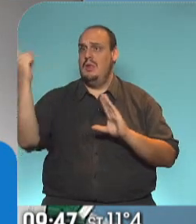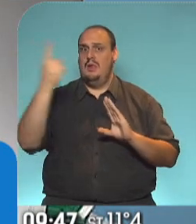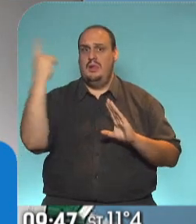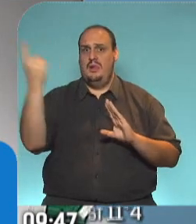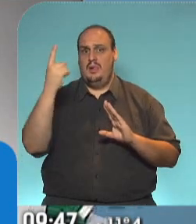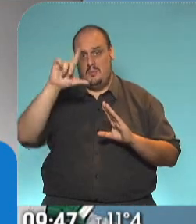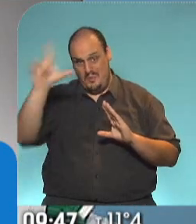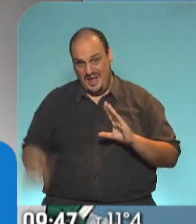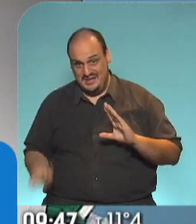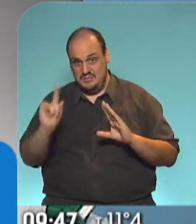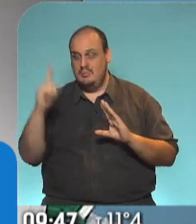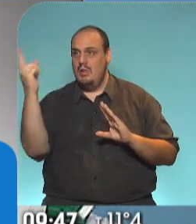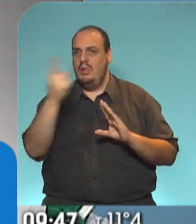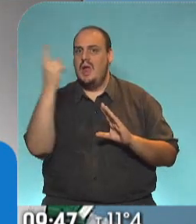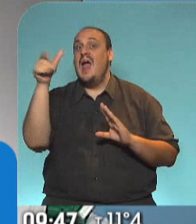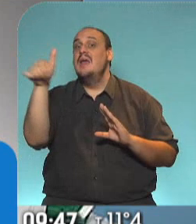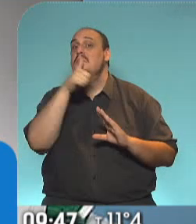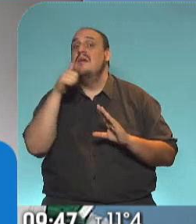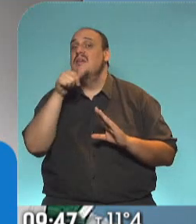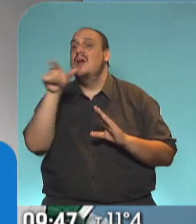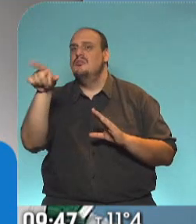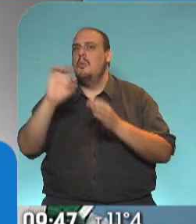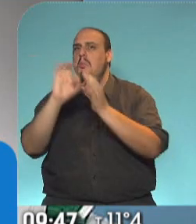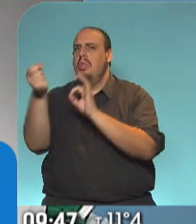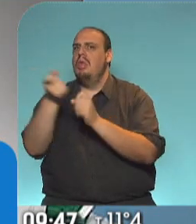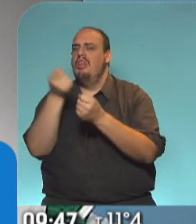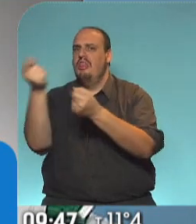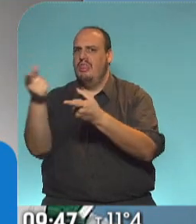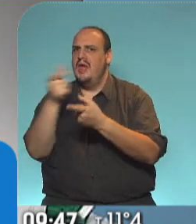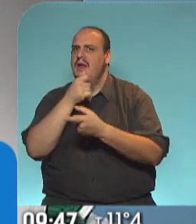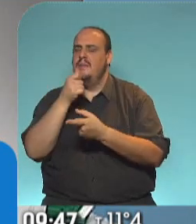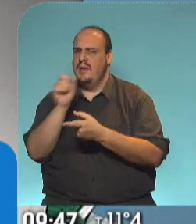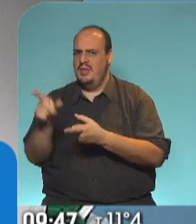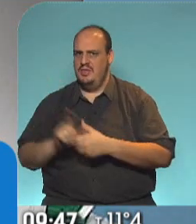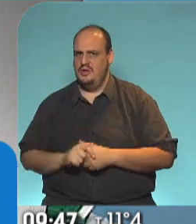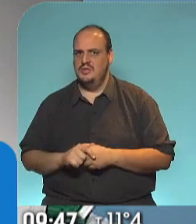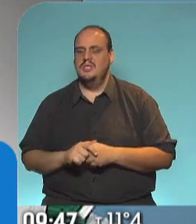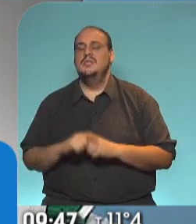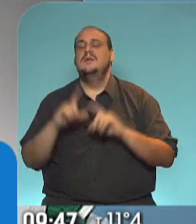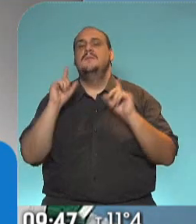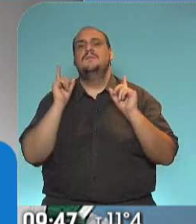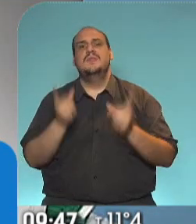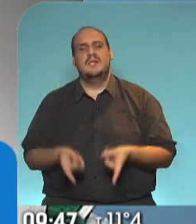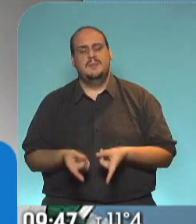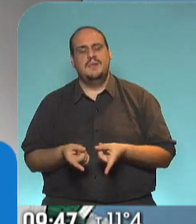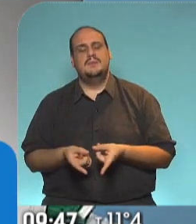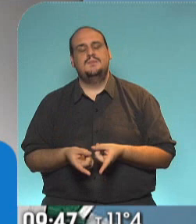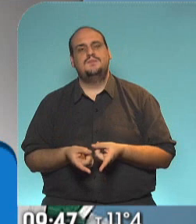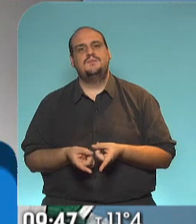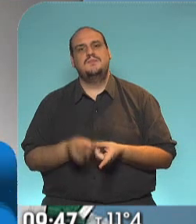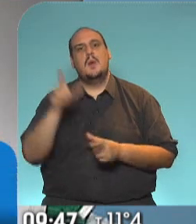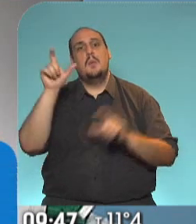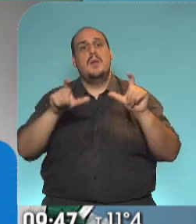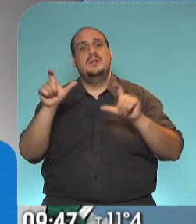medicación en el lugar más cercano a donde donde están en este momento recibiendo también lo hemos hecho con las personas que han